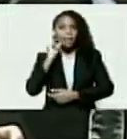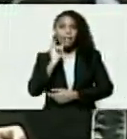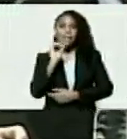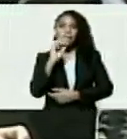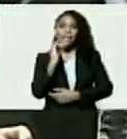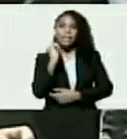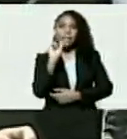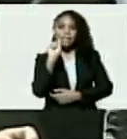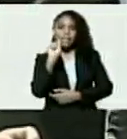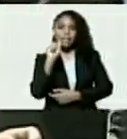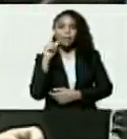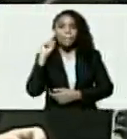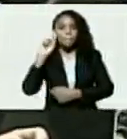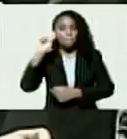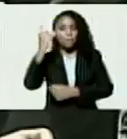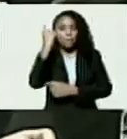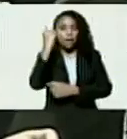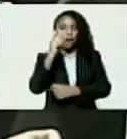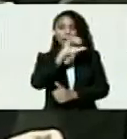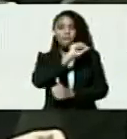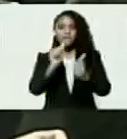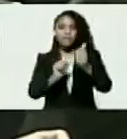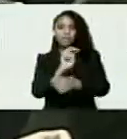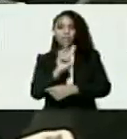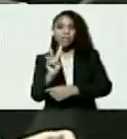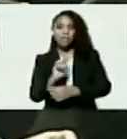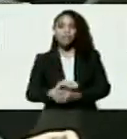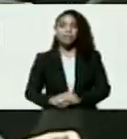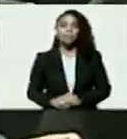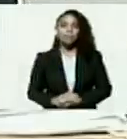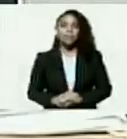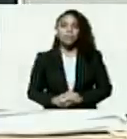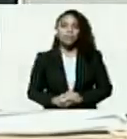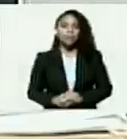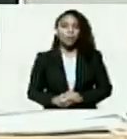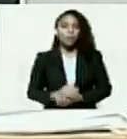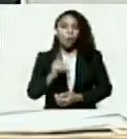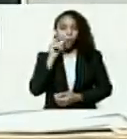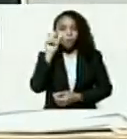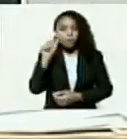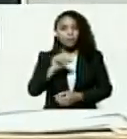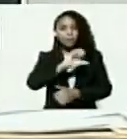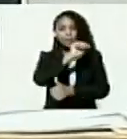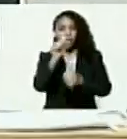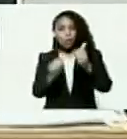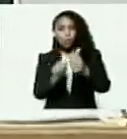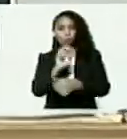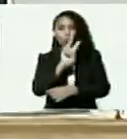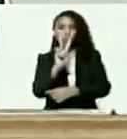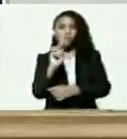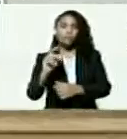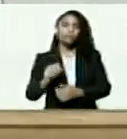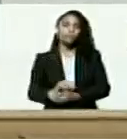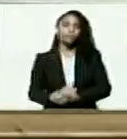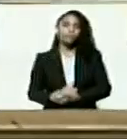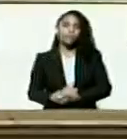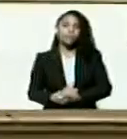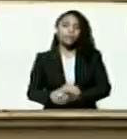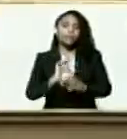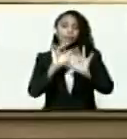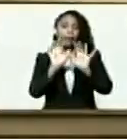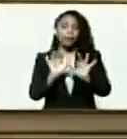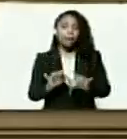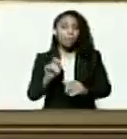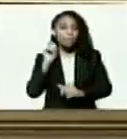Badela Rangel, primera vicepresidenta, Didalco Antonio Bolívar Graterol, segundo vicepresidente, Rosalba Gil, secretaria, Inti